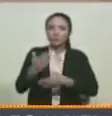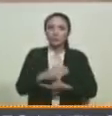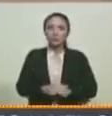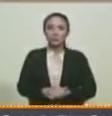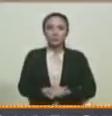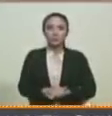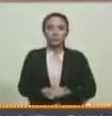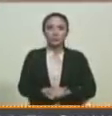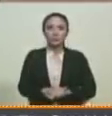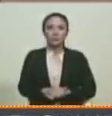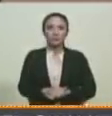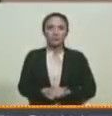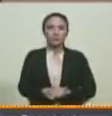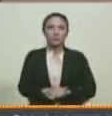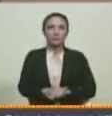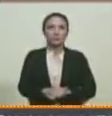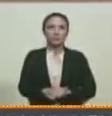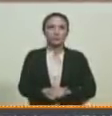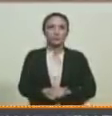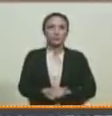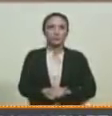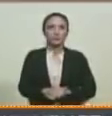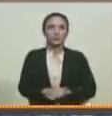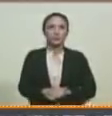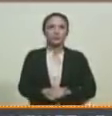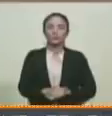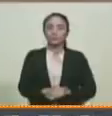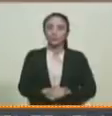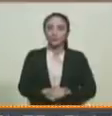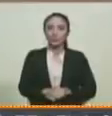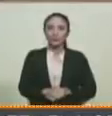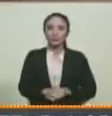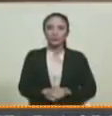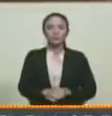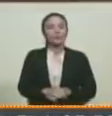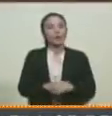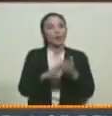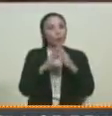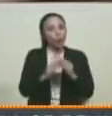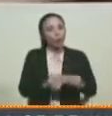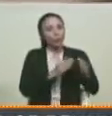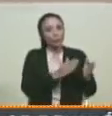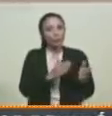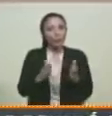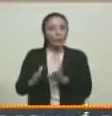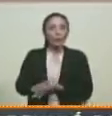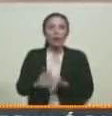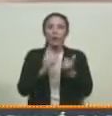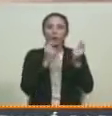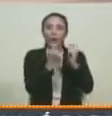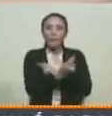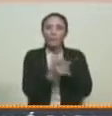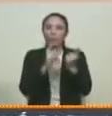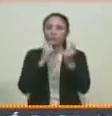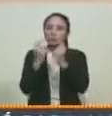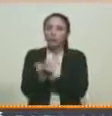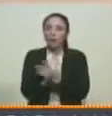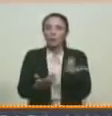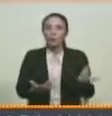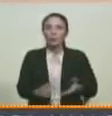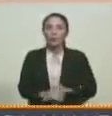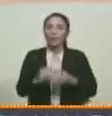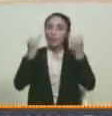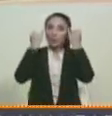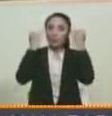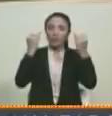nacional profunda, con una reunificación profunda hacia un rumbo de grandes cambios y transformaciones que tenga